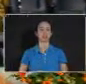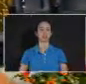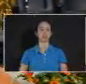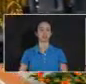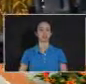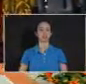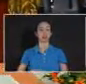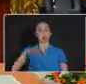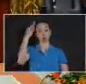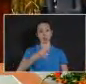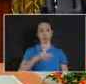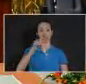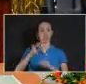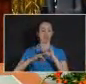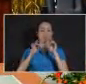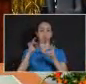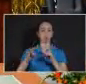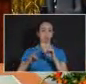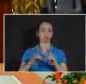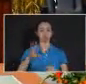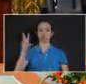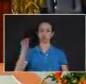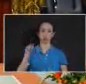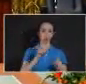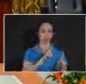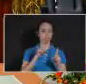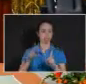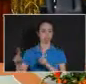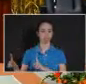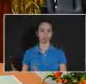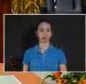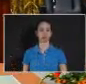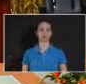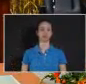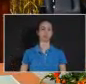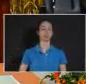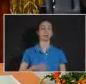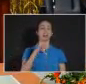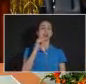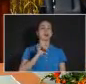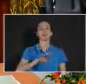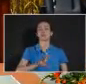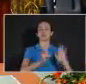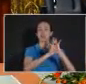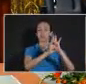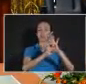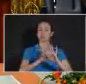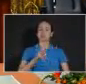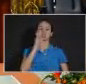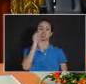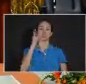No guiar. El Señor me mostró que usted se tiene que ir de este país.